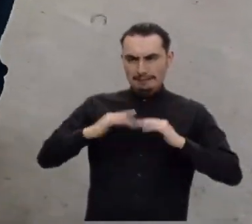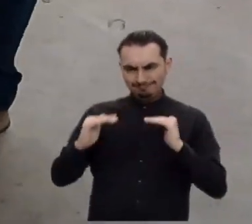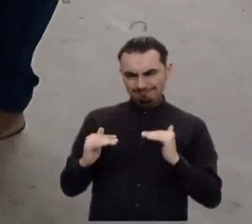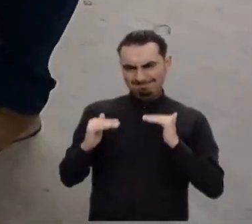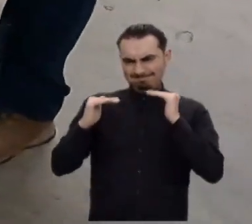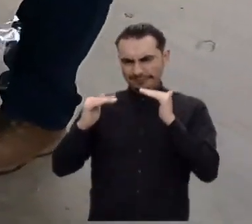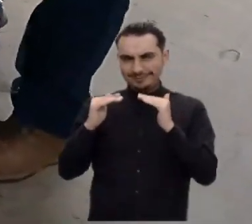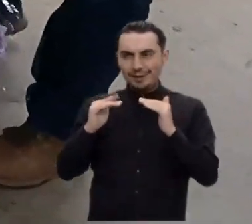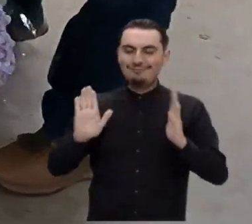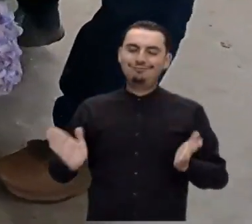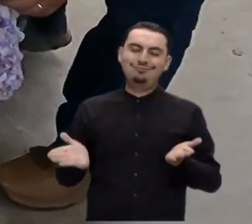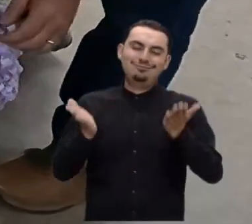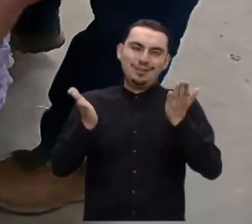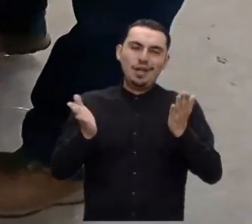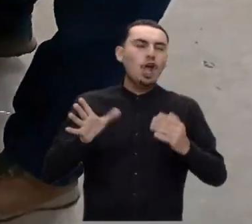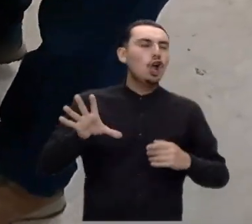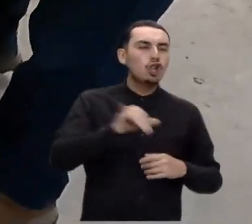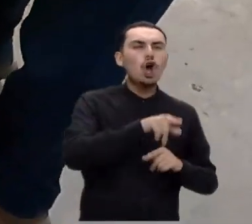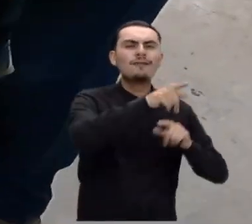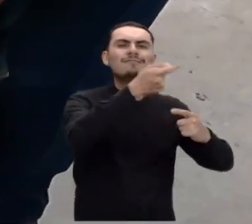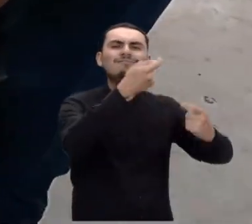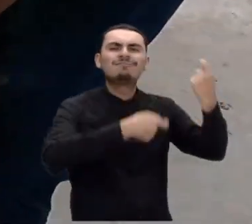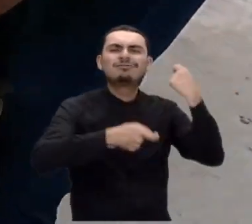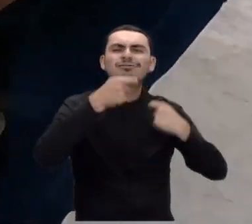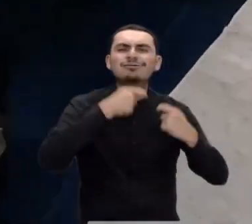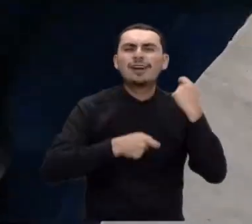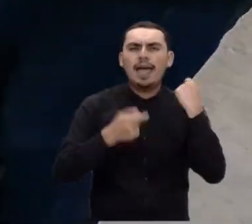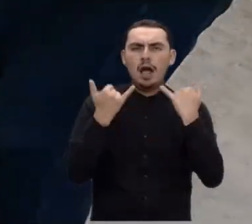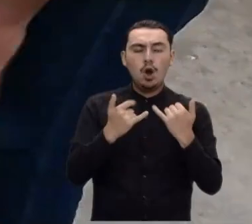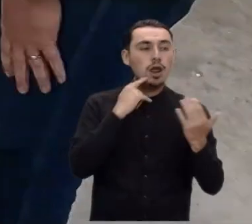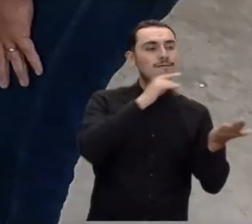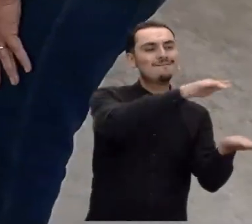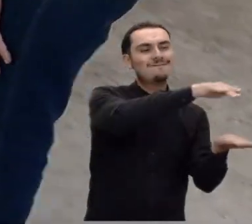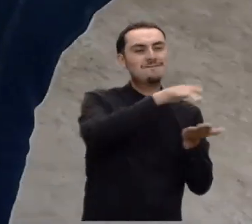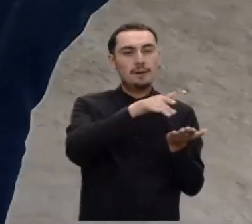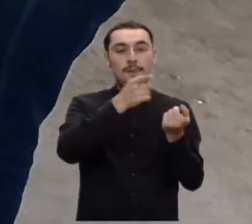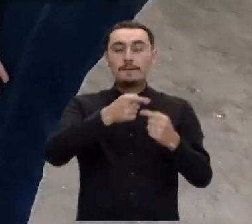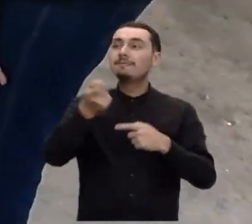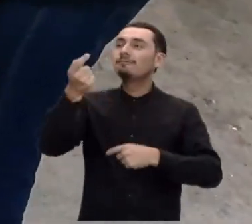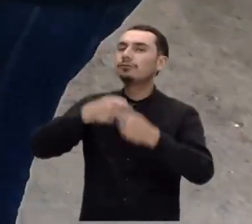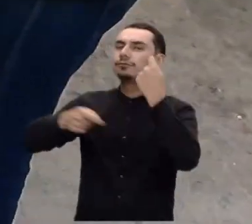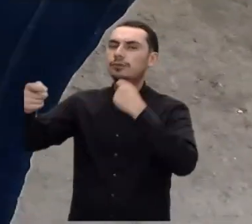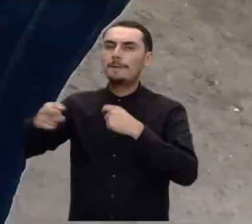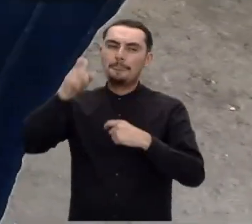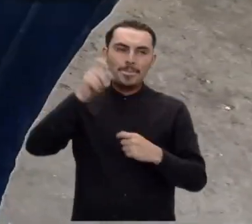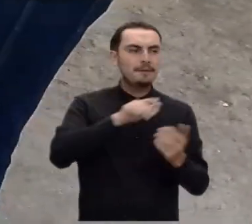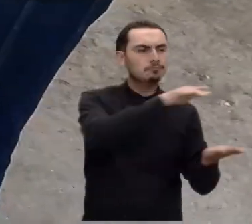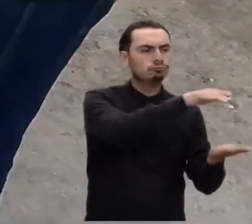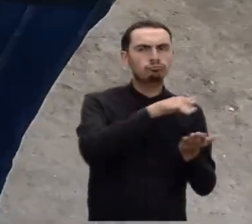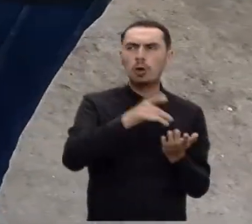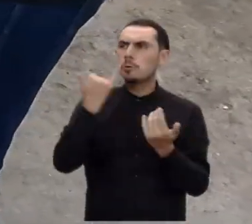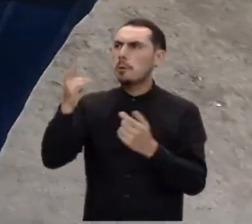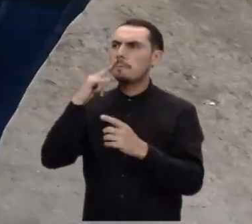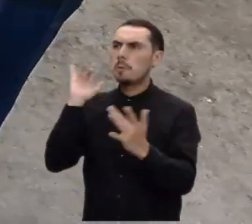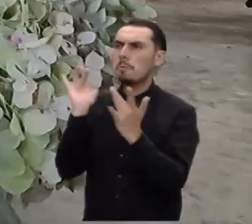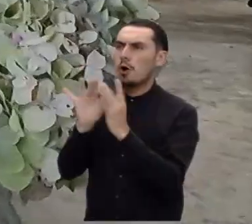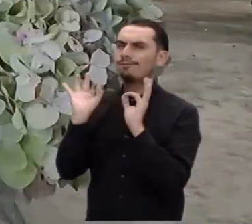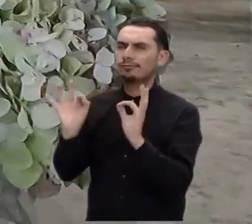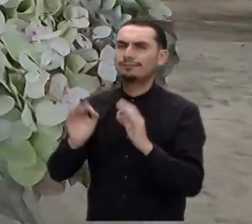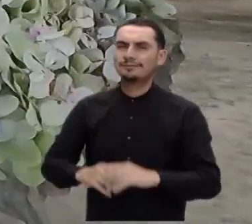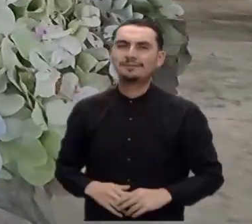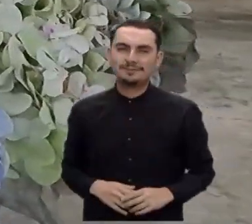no metamos las patas y que toda la mercadería que nosotros recibamos y exportamos sea recibida en el